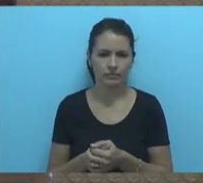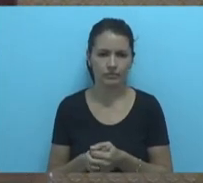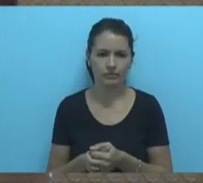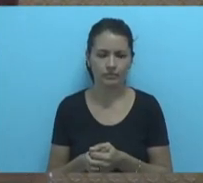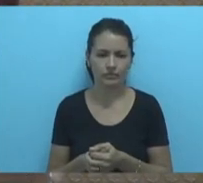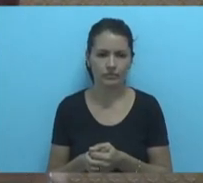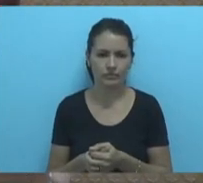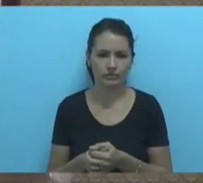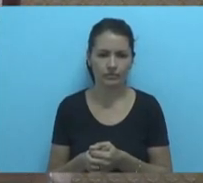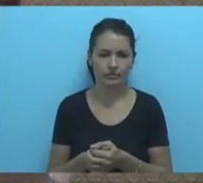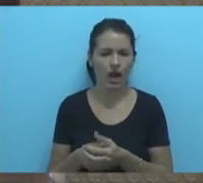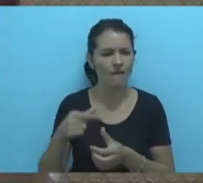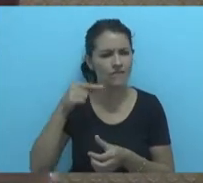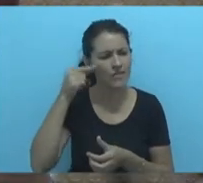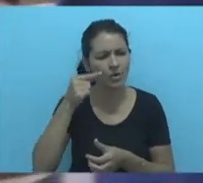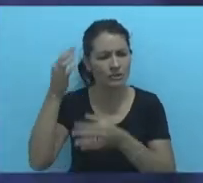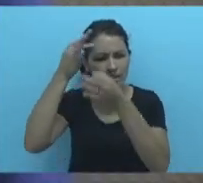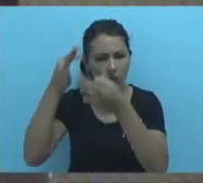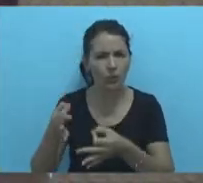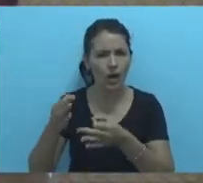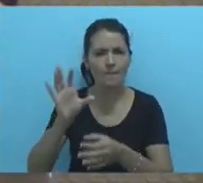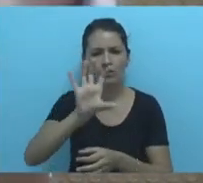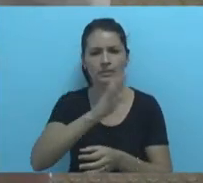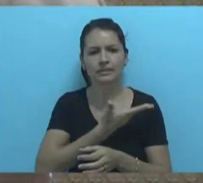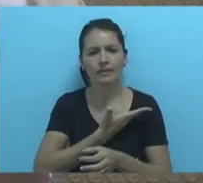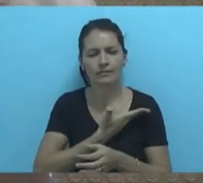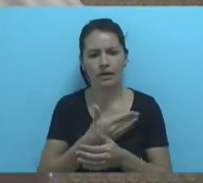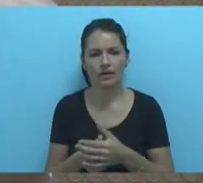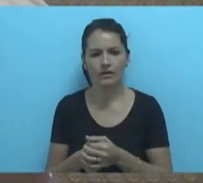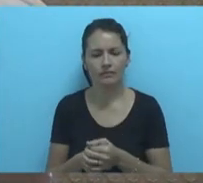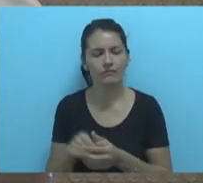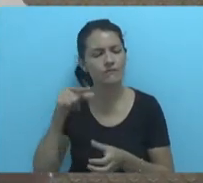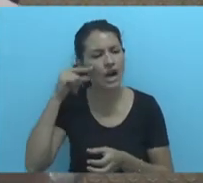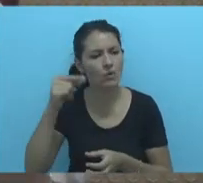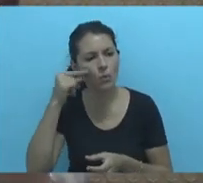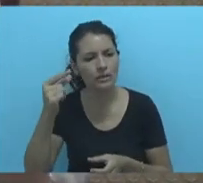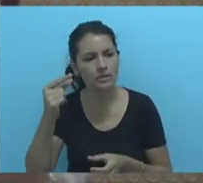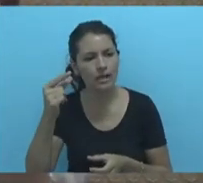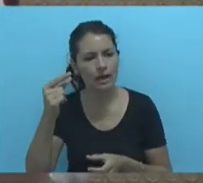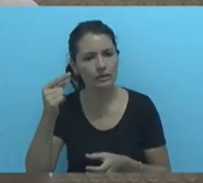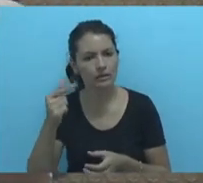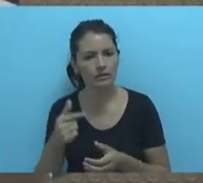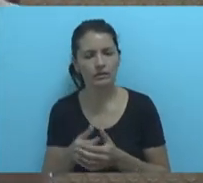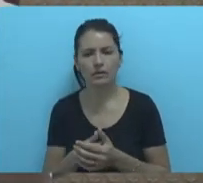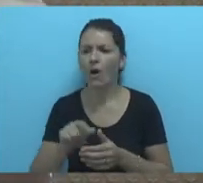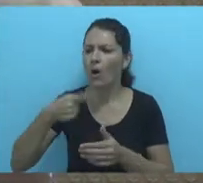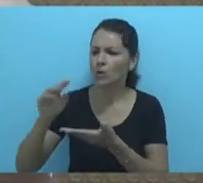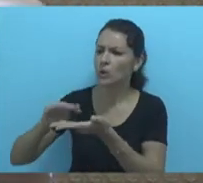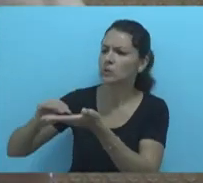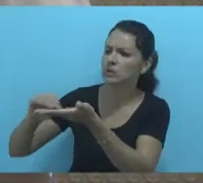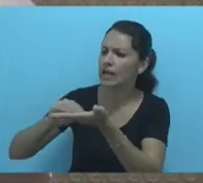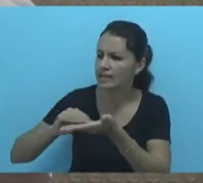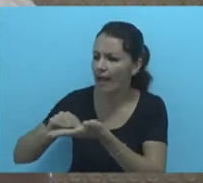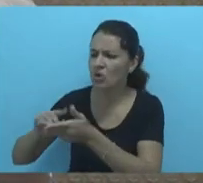Lo que hizo el presidente de la Corte Suprema de Justicia de la provincia de Santa Fe. Como fue una vergüenza que otros senadores